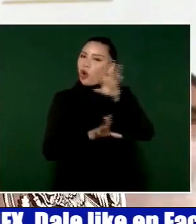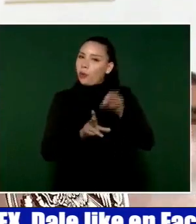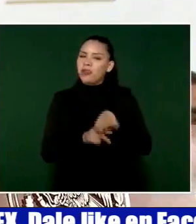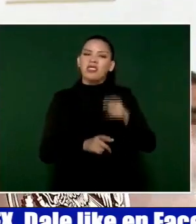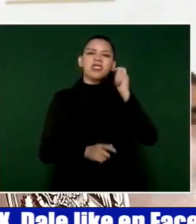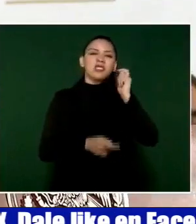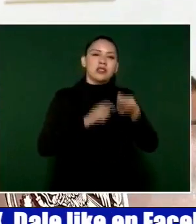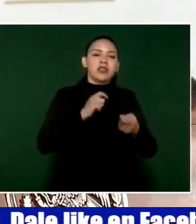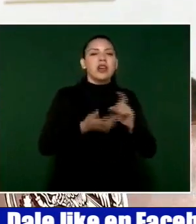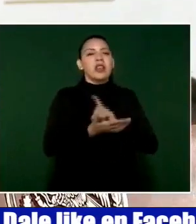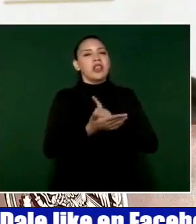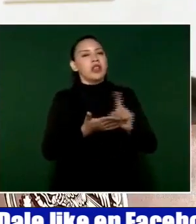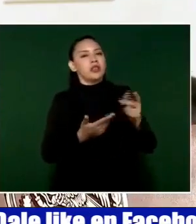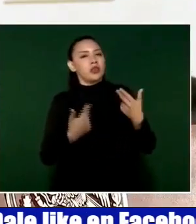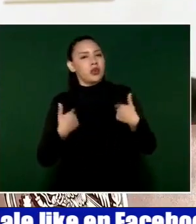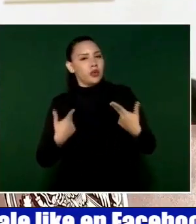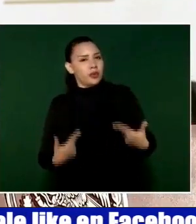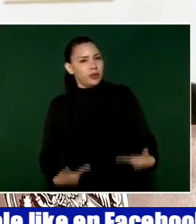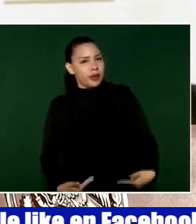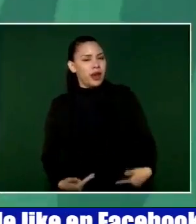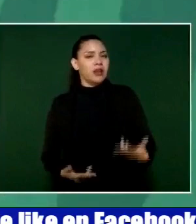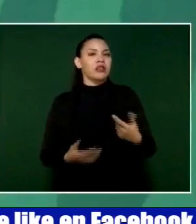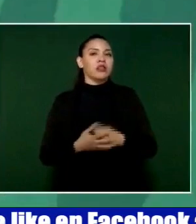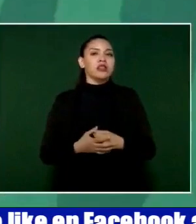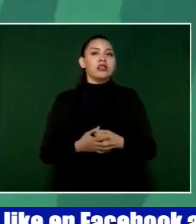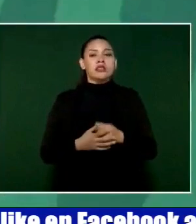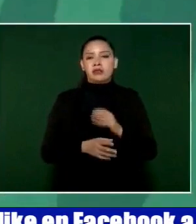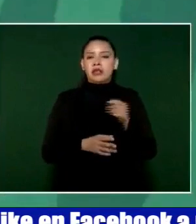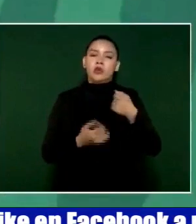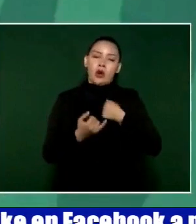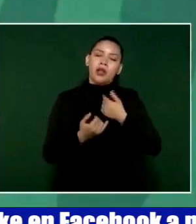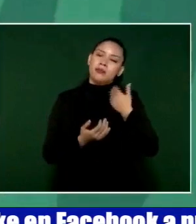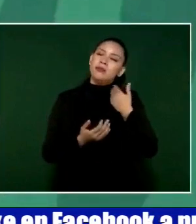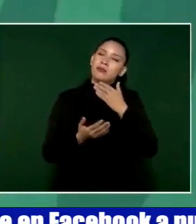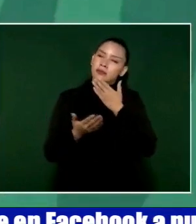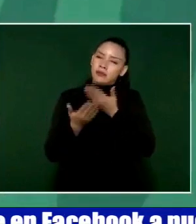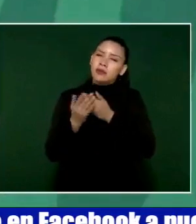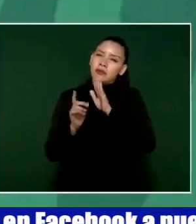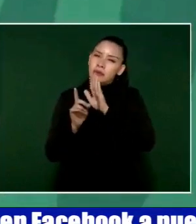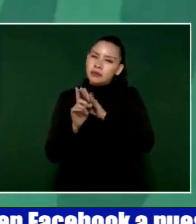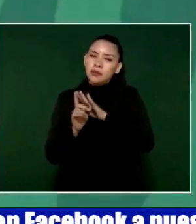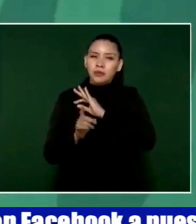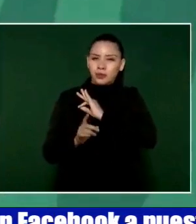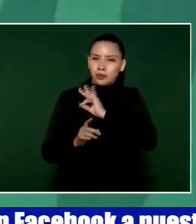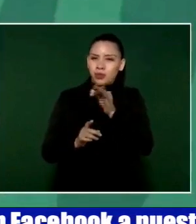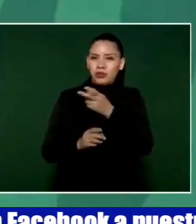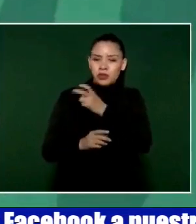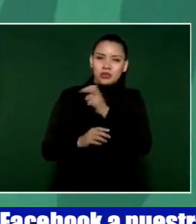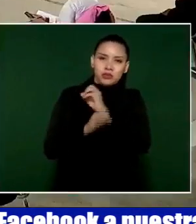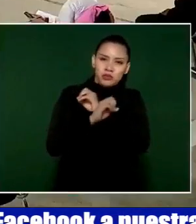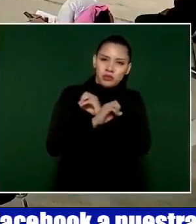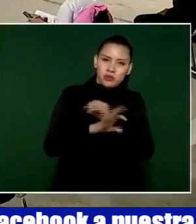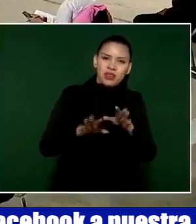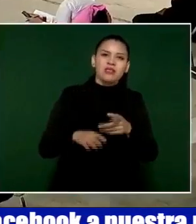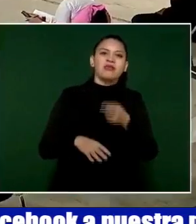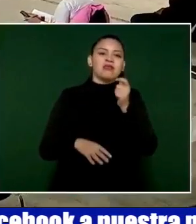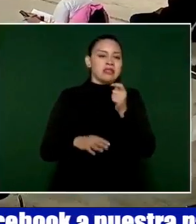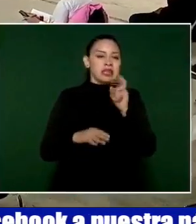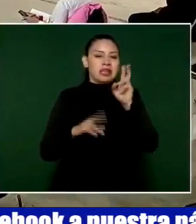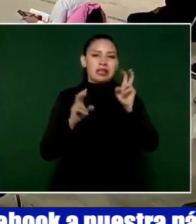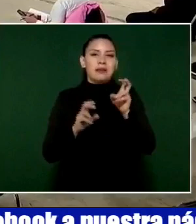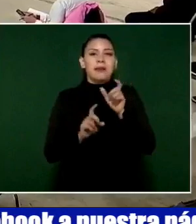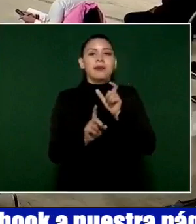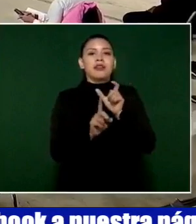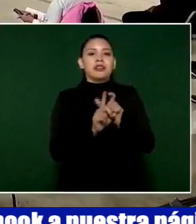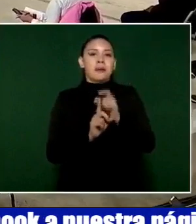una un respeto de hace ya muchos años del presidente a Sara Pablo quien lo ha cubierto como reportera desde hace ya mucho tiempo